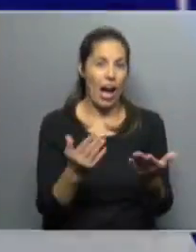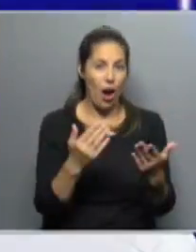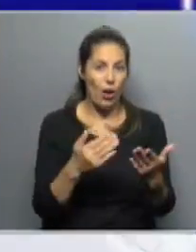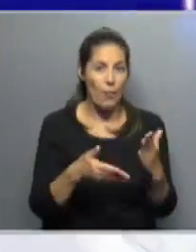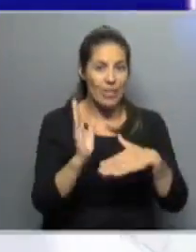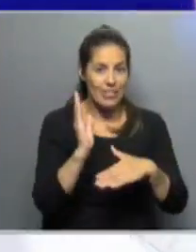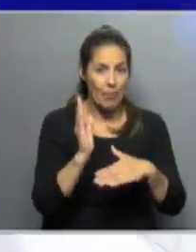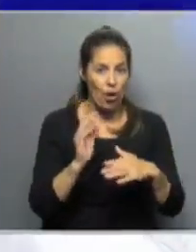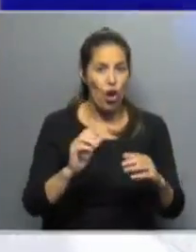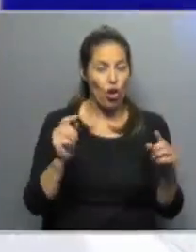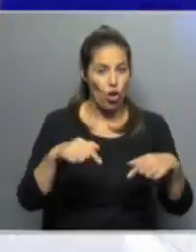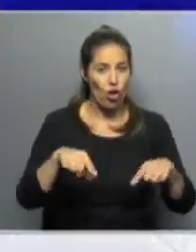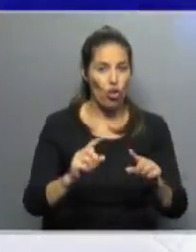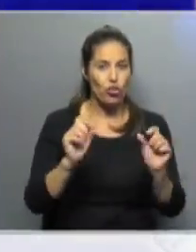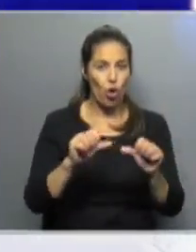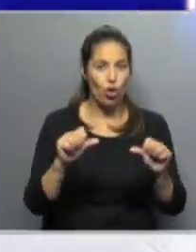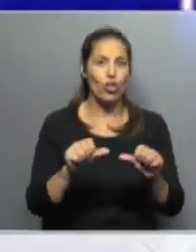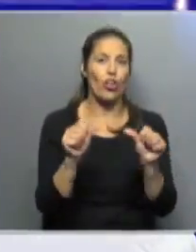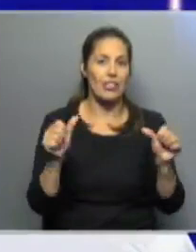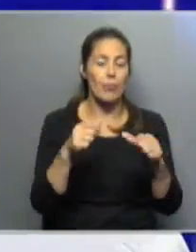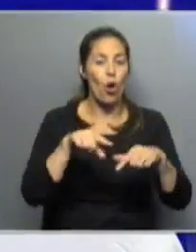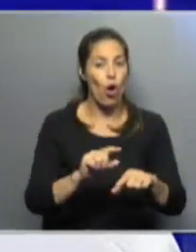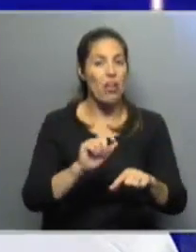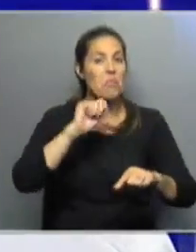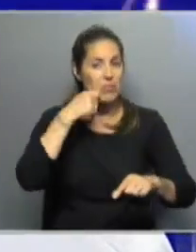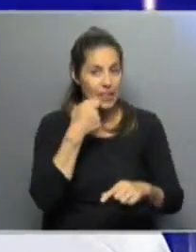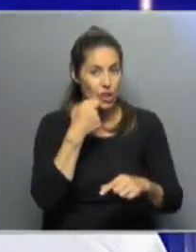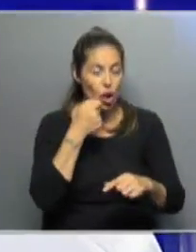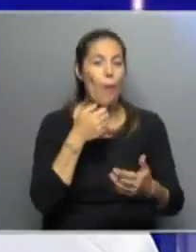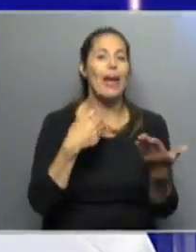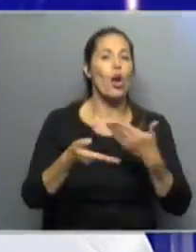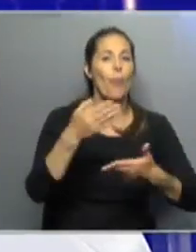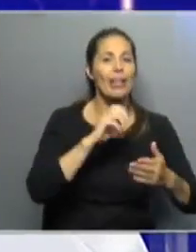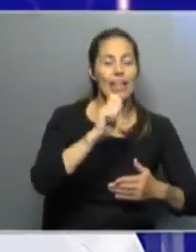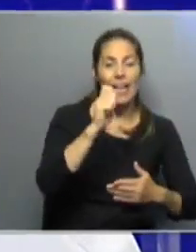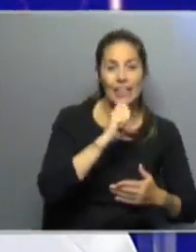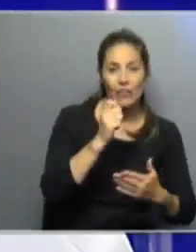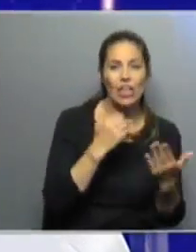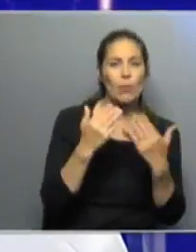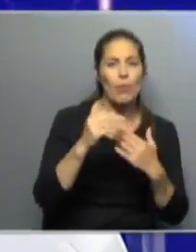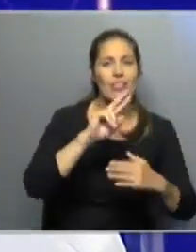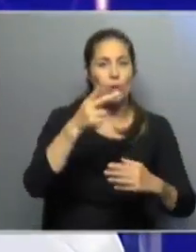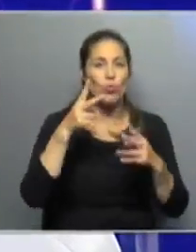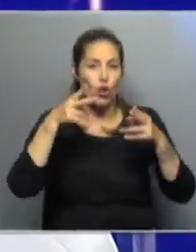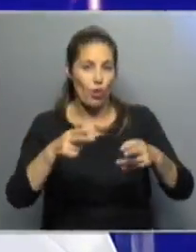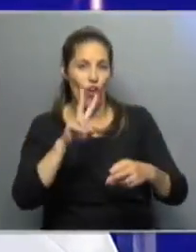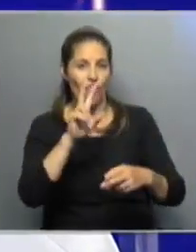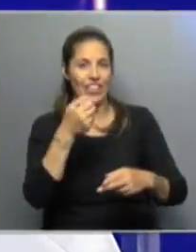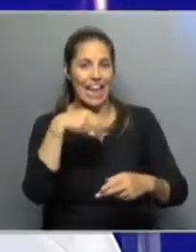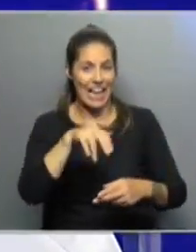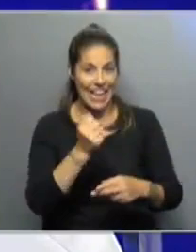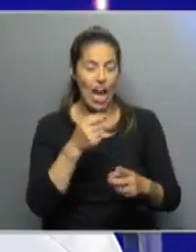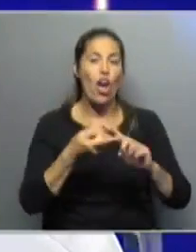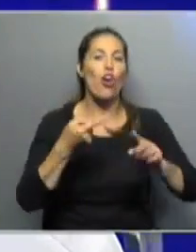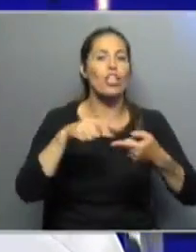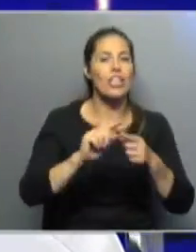más prolegómeno, con los contenidos de hoy, porque tenemos mucho y muy rico para compartir. En la entrevista estaremos conversando en el segundo bloque con Carlos Viana, que es el coordinador